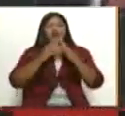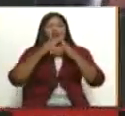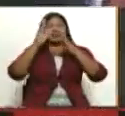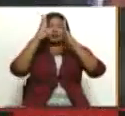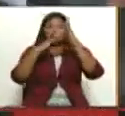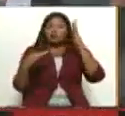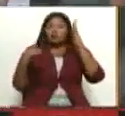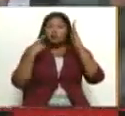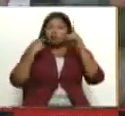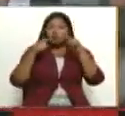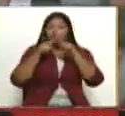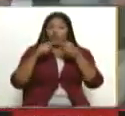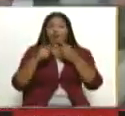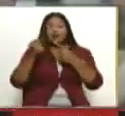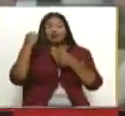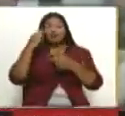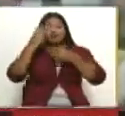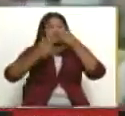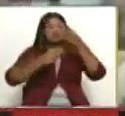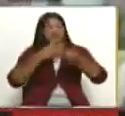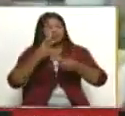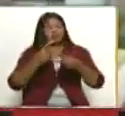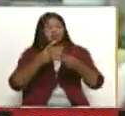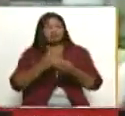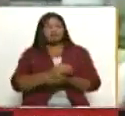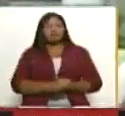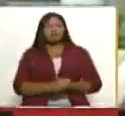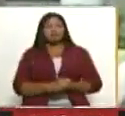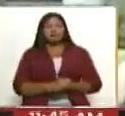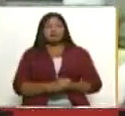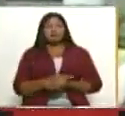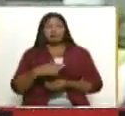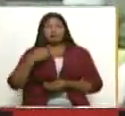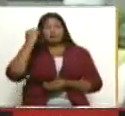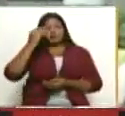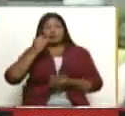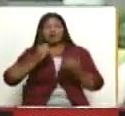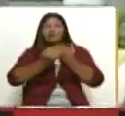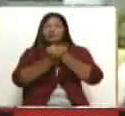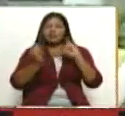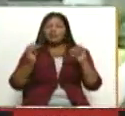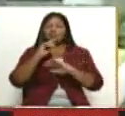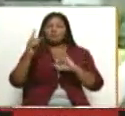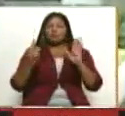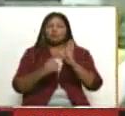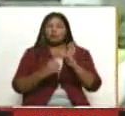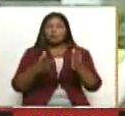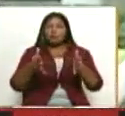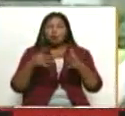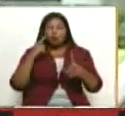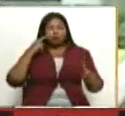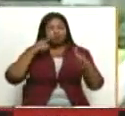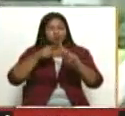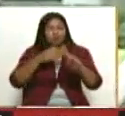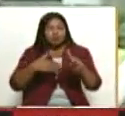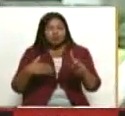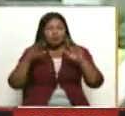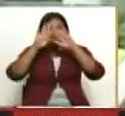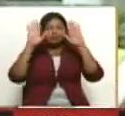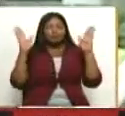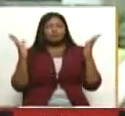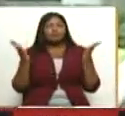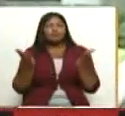natal ayer visitamos y quien pensó la independencia como logro y destino para que el planeta